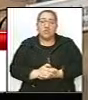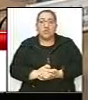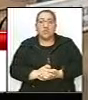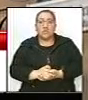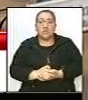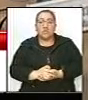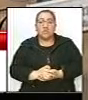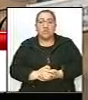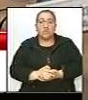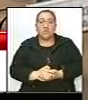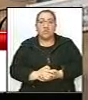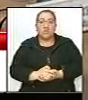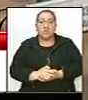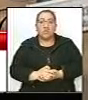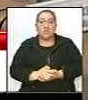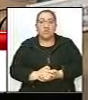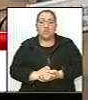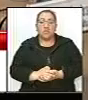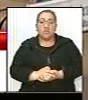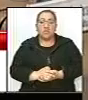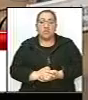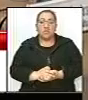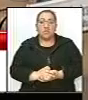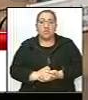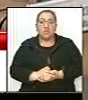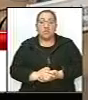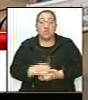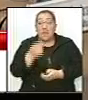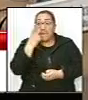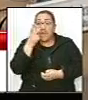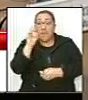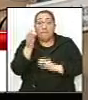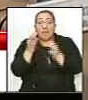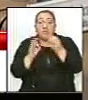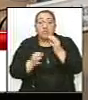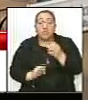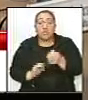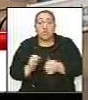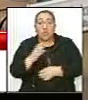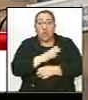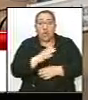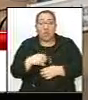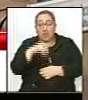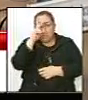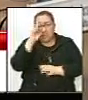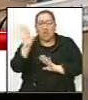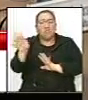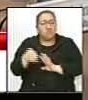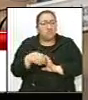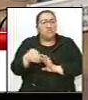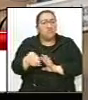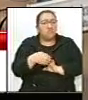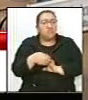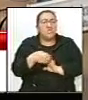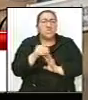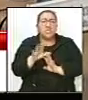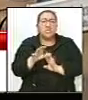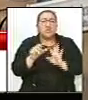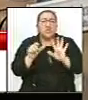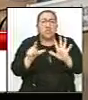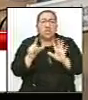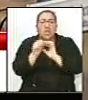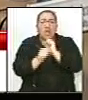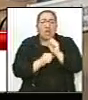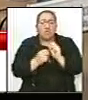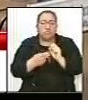mala estandarización. Miren el presupuesto, señor presidente, del Estado, cómo se ha acumulado en los últimos 5 años, 7 años.